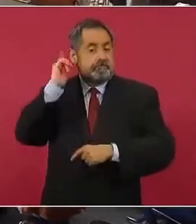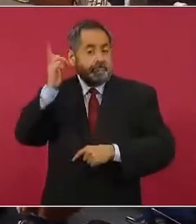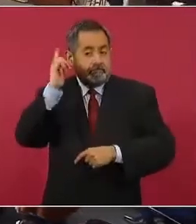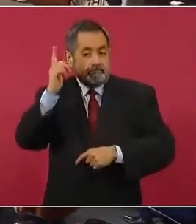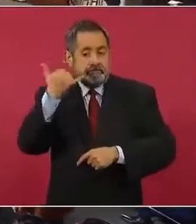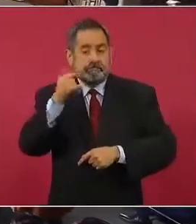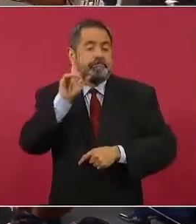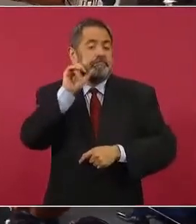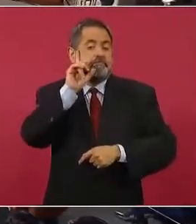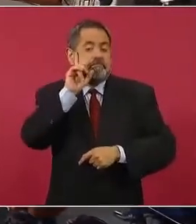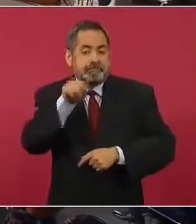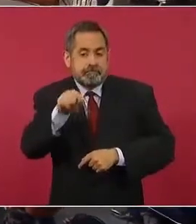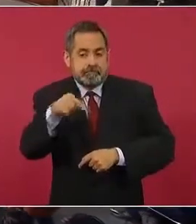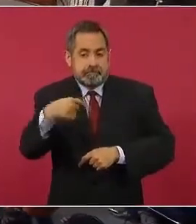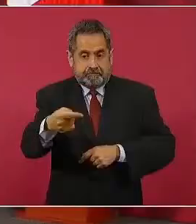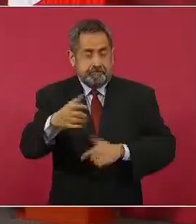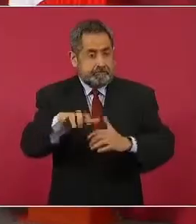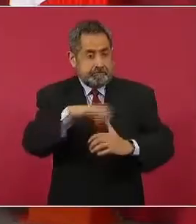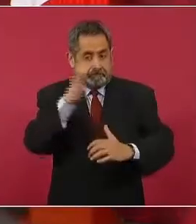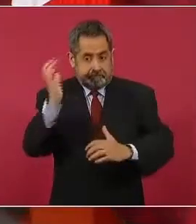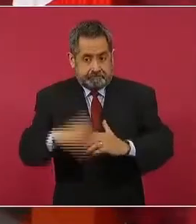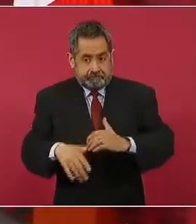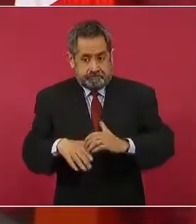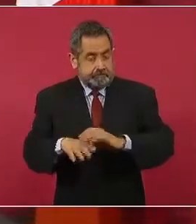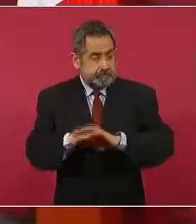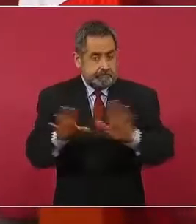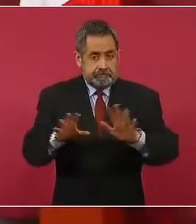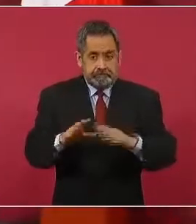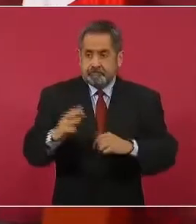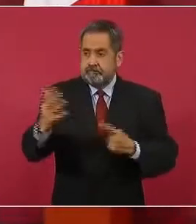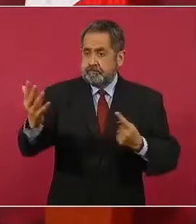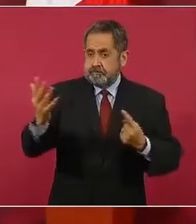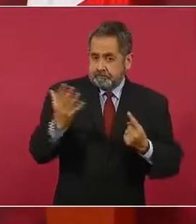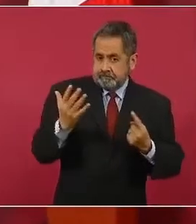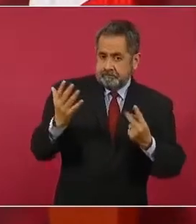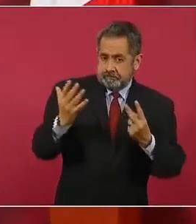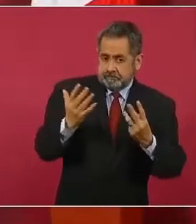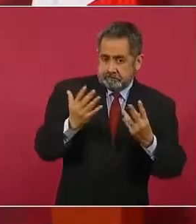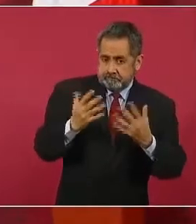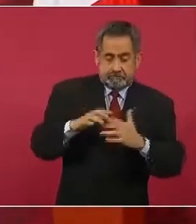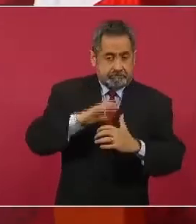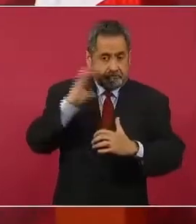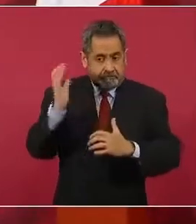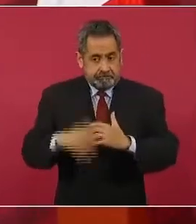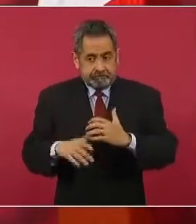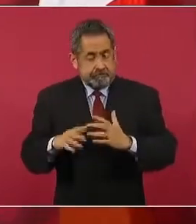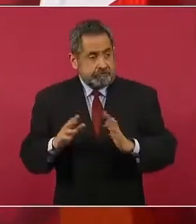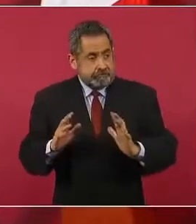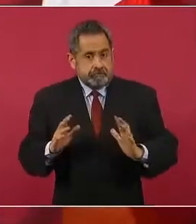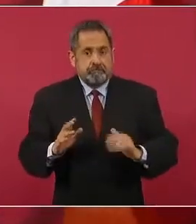a beneficiar los trabajadores con ellos, que ya no va a ser lo mismo